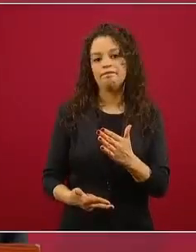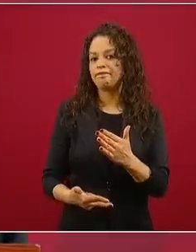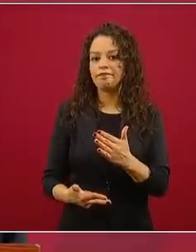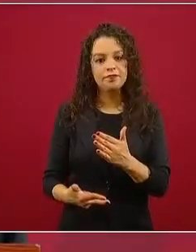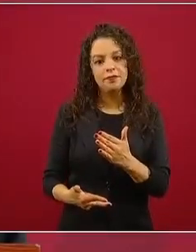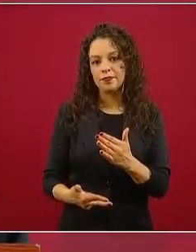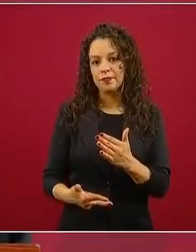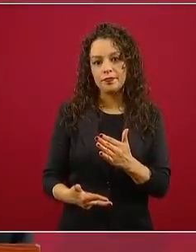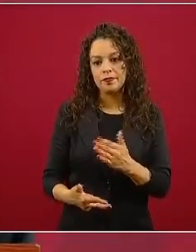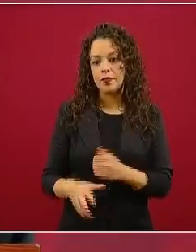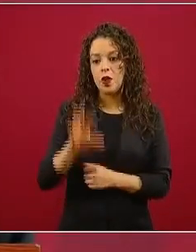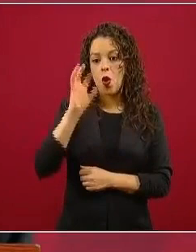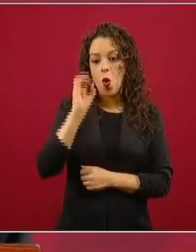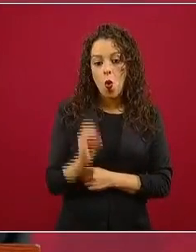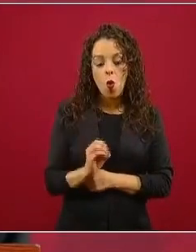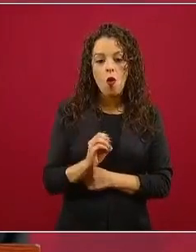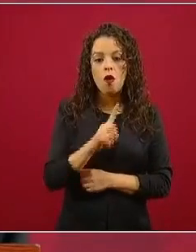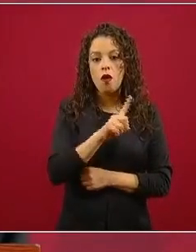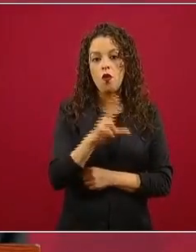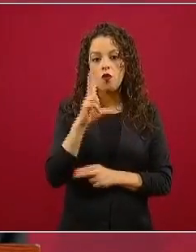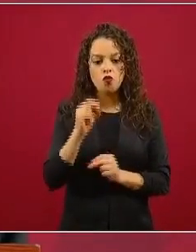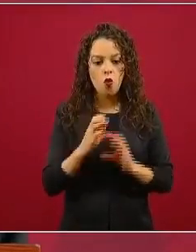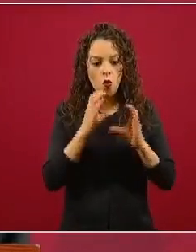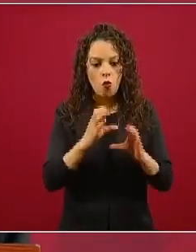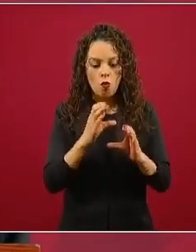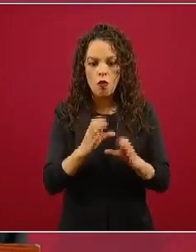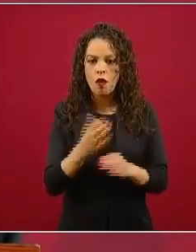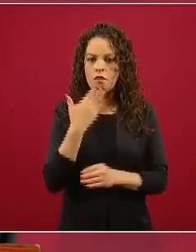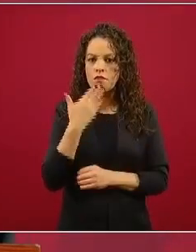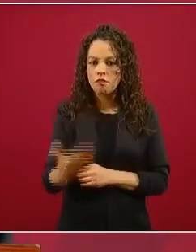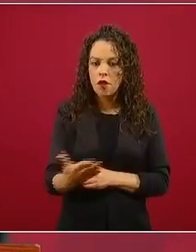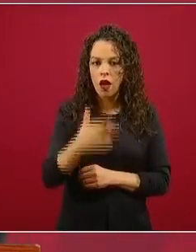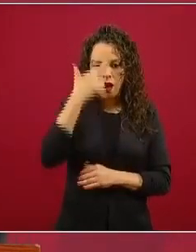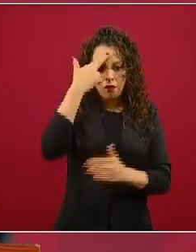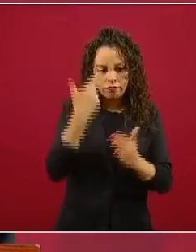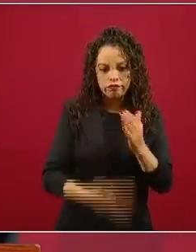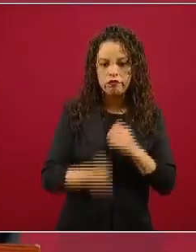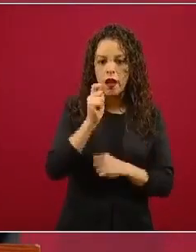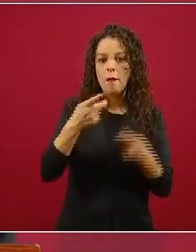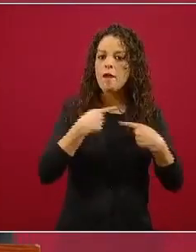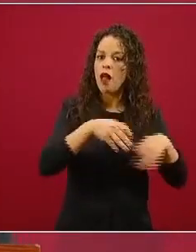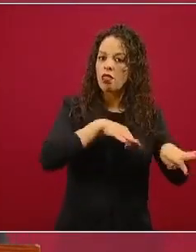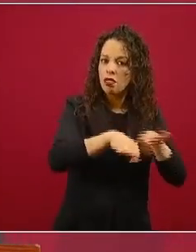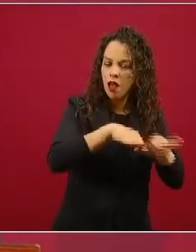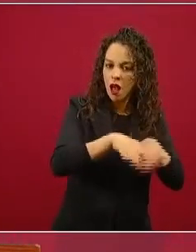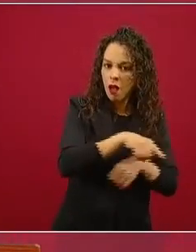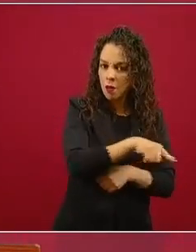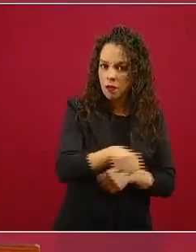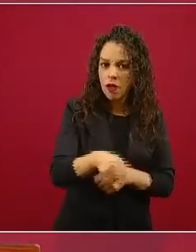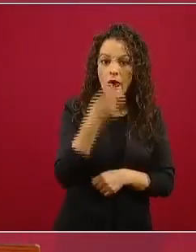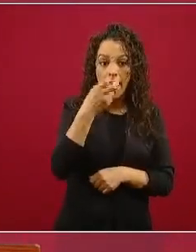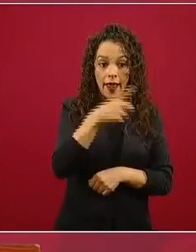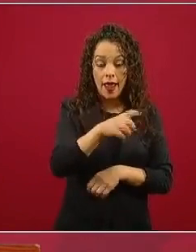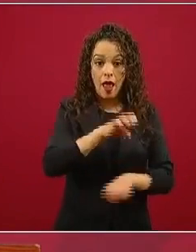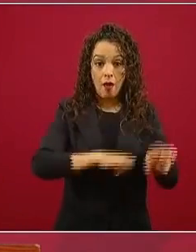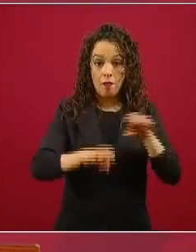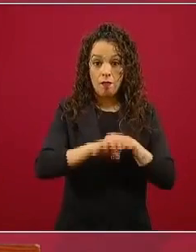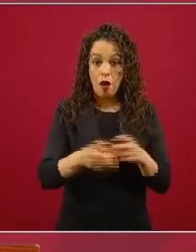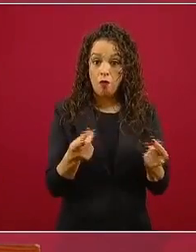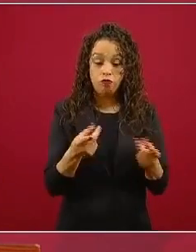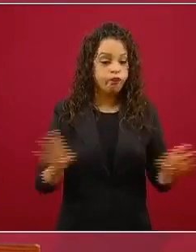o hay maltrato a los trabajadores y de inmediato se cierra esa empresa